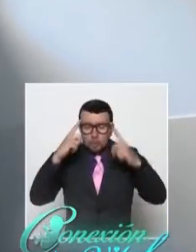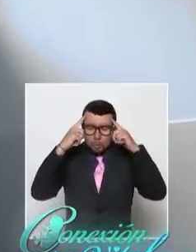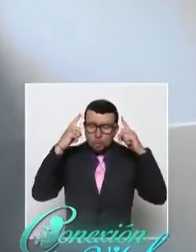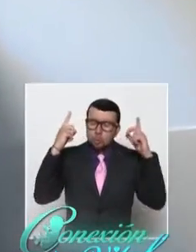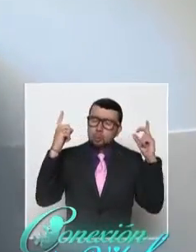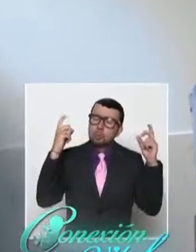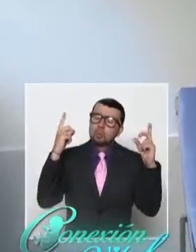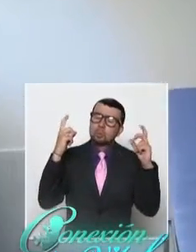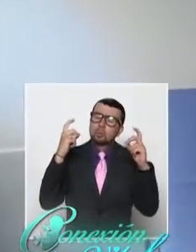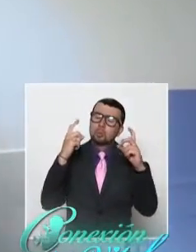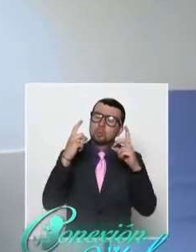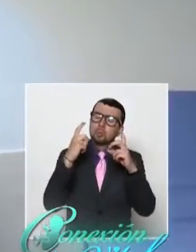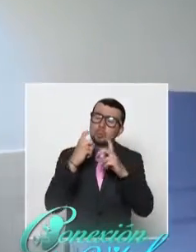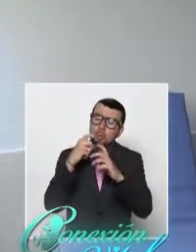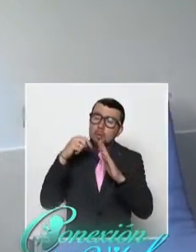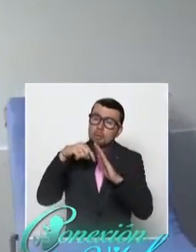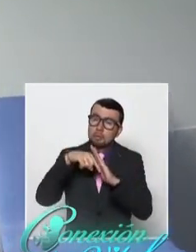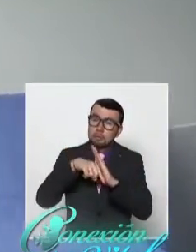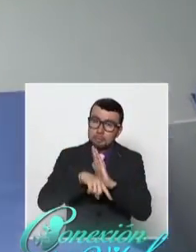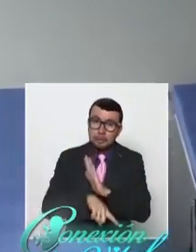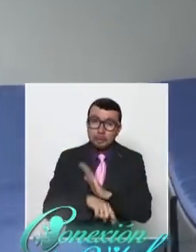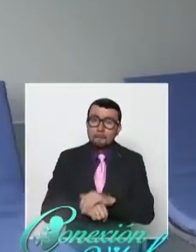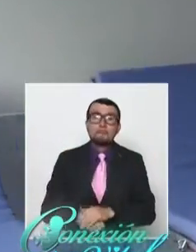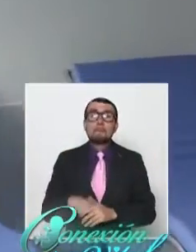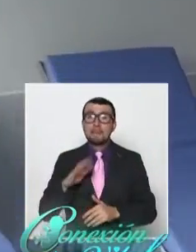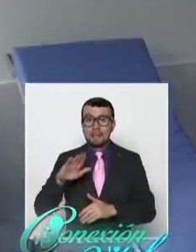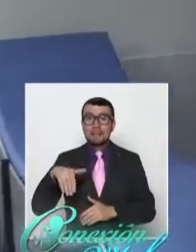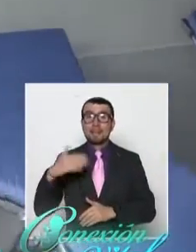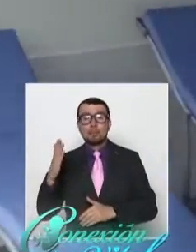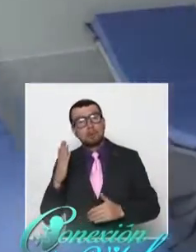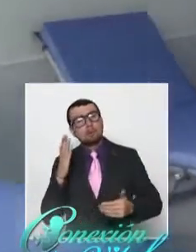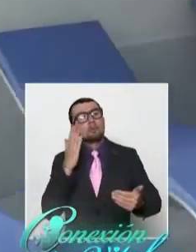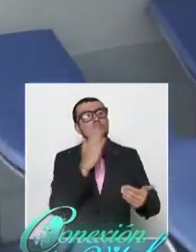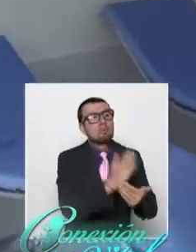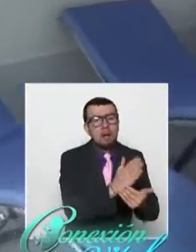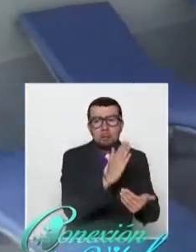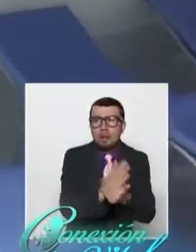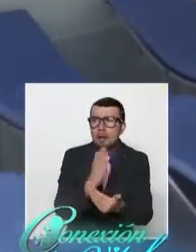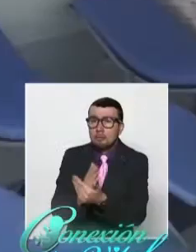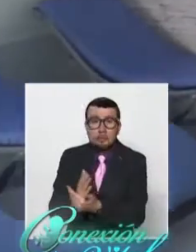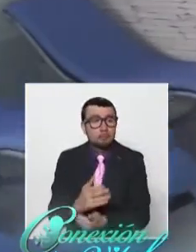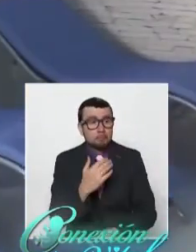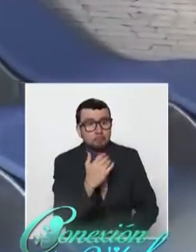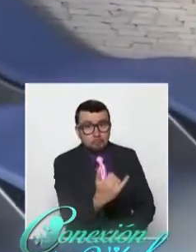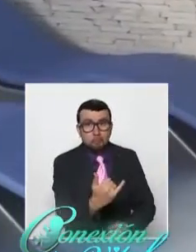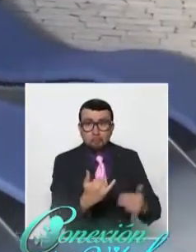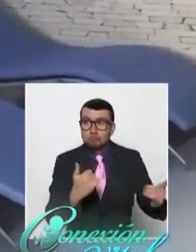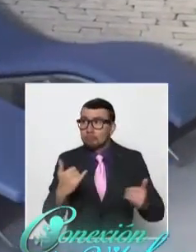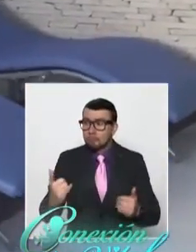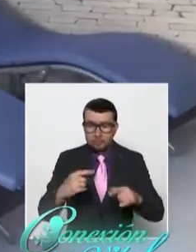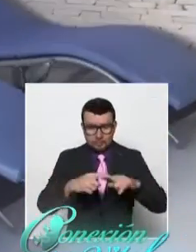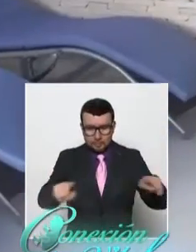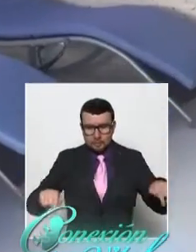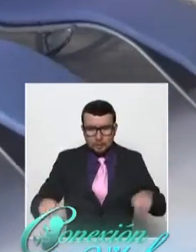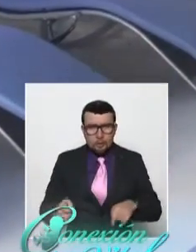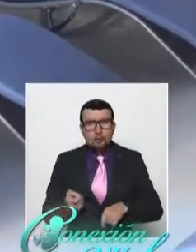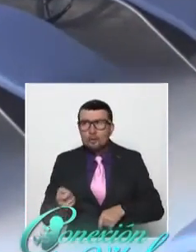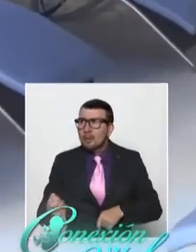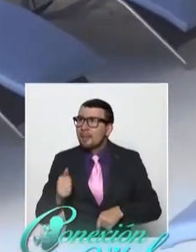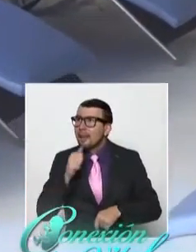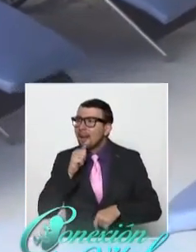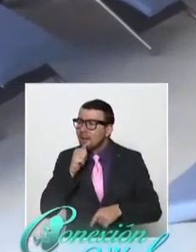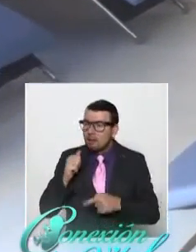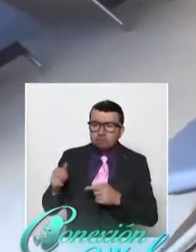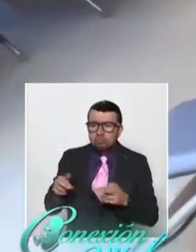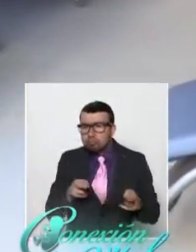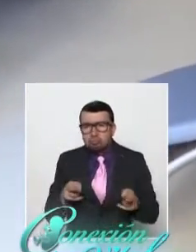relajación para luego pasar a nuestros consultorios que son sobre una quebrada y en